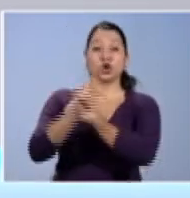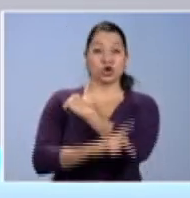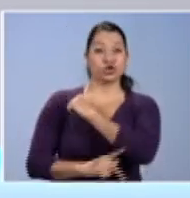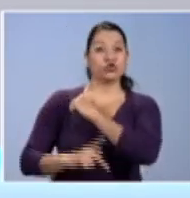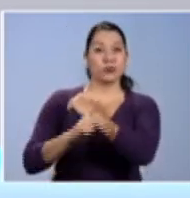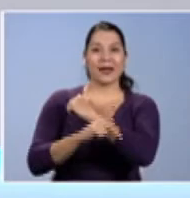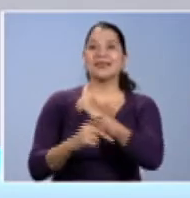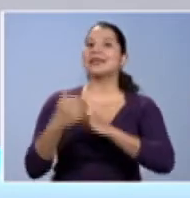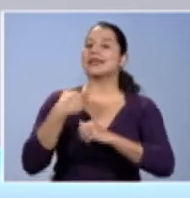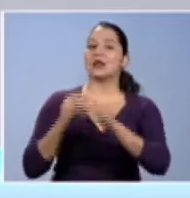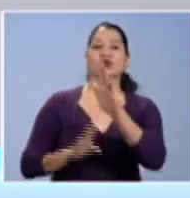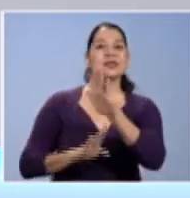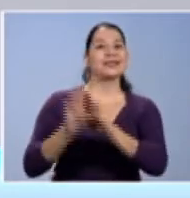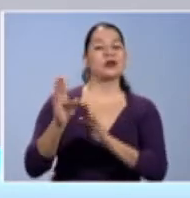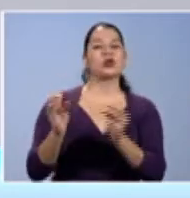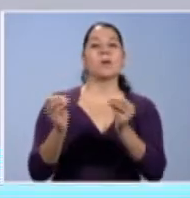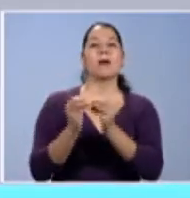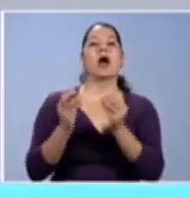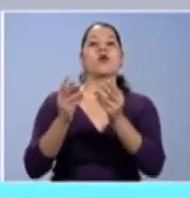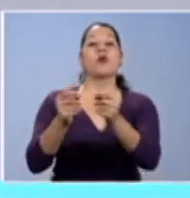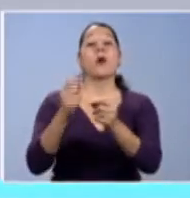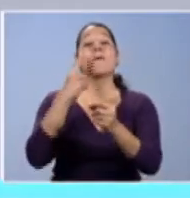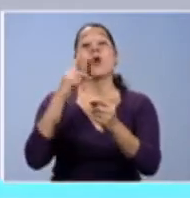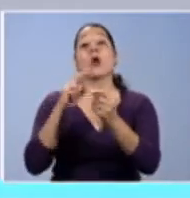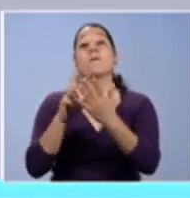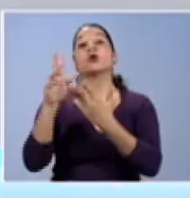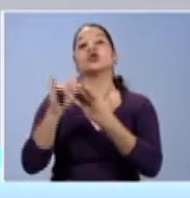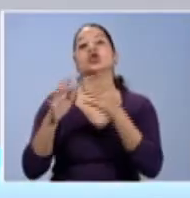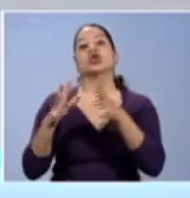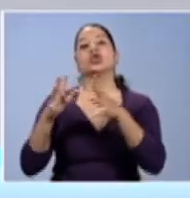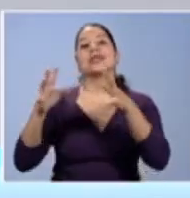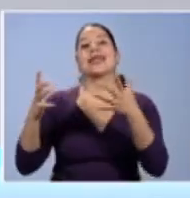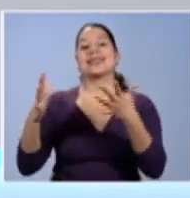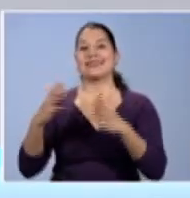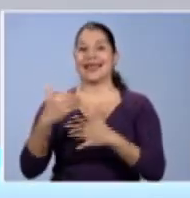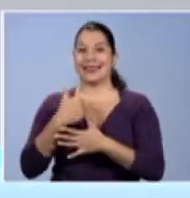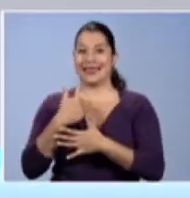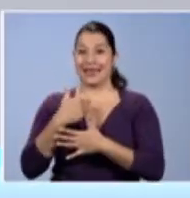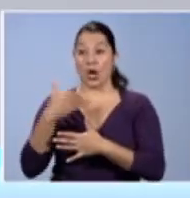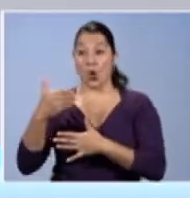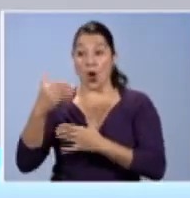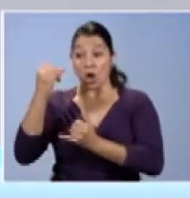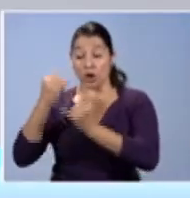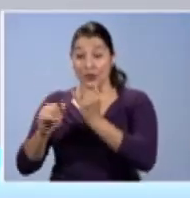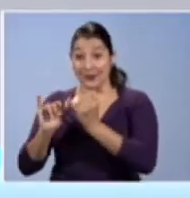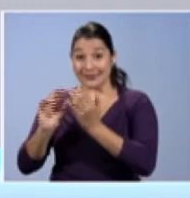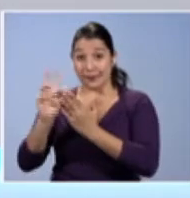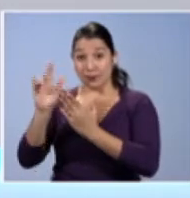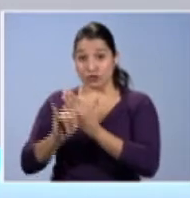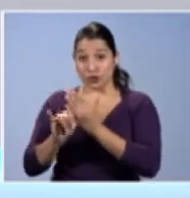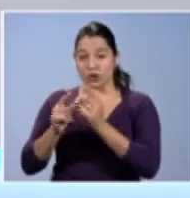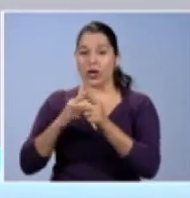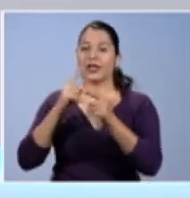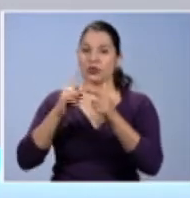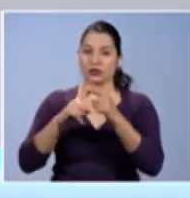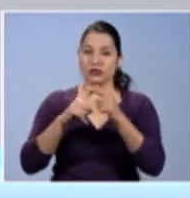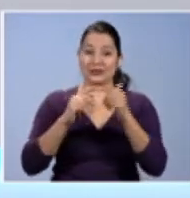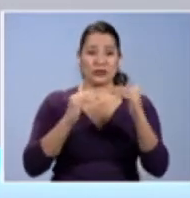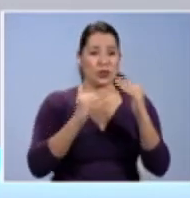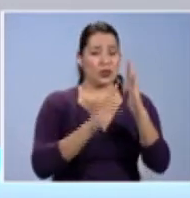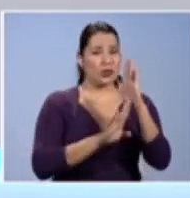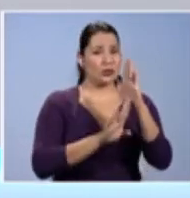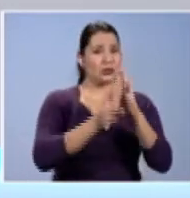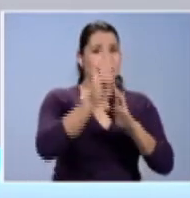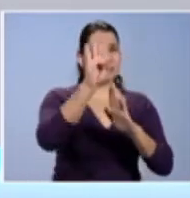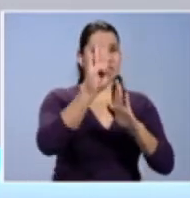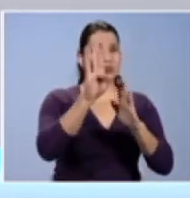proyectos especiales, por macroproyectos que ellos están desarrollando, y cuando esos proyectos terminan, pues hay una, digamos, desaceleración, se podría